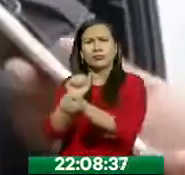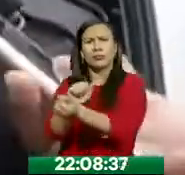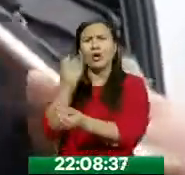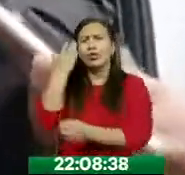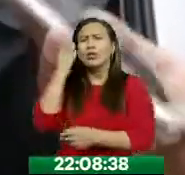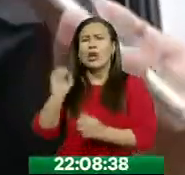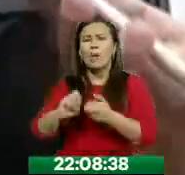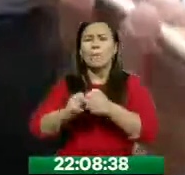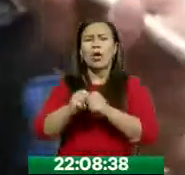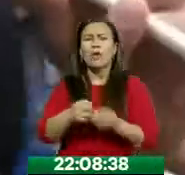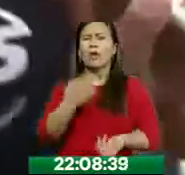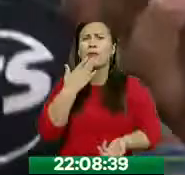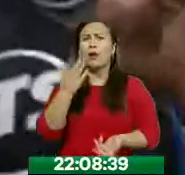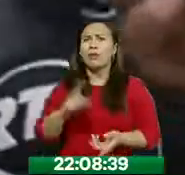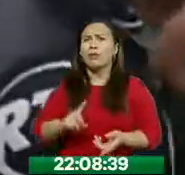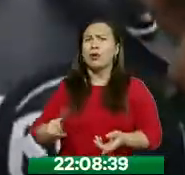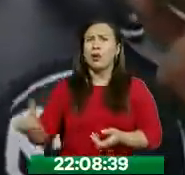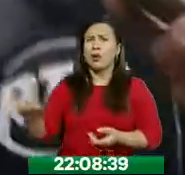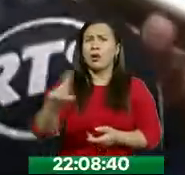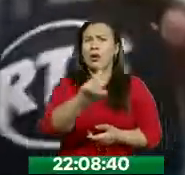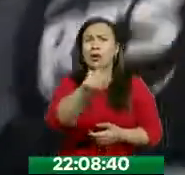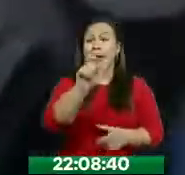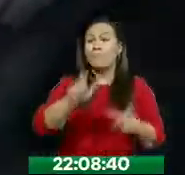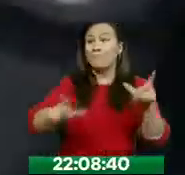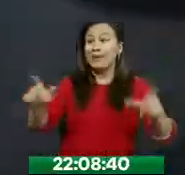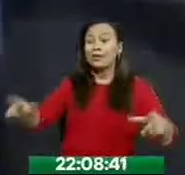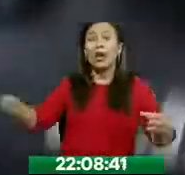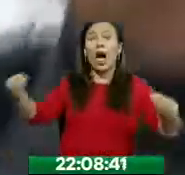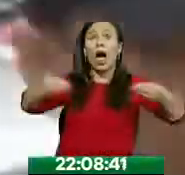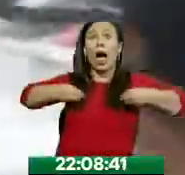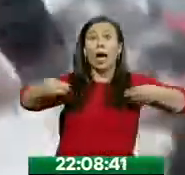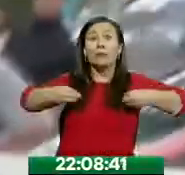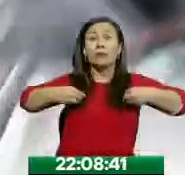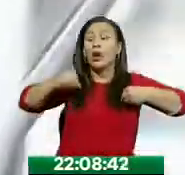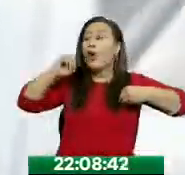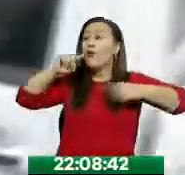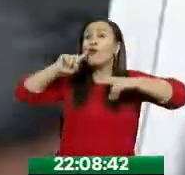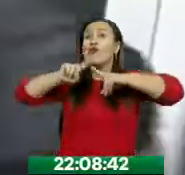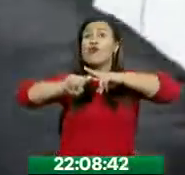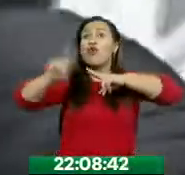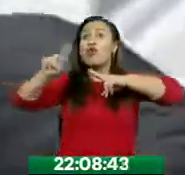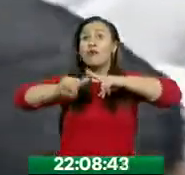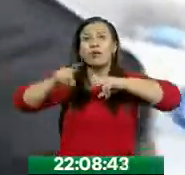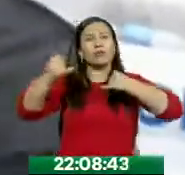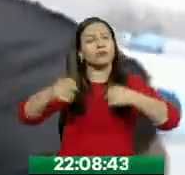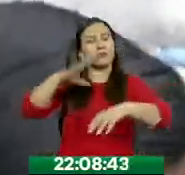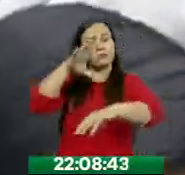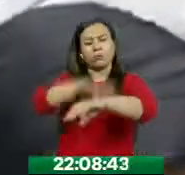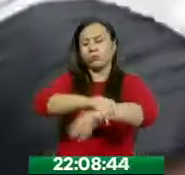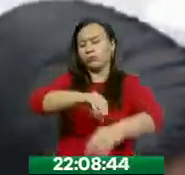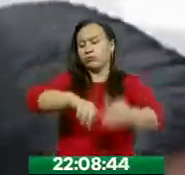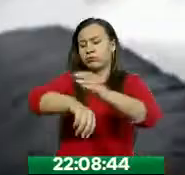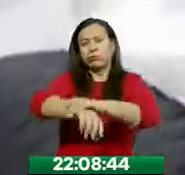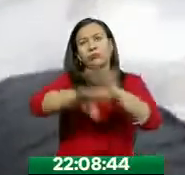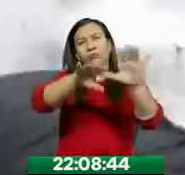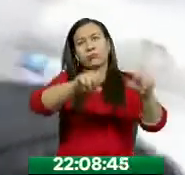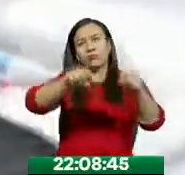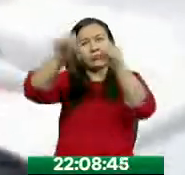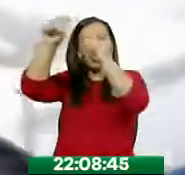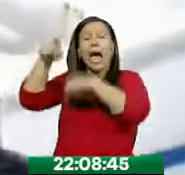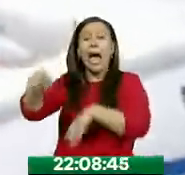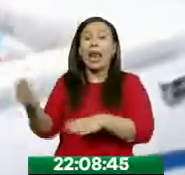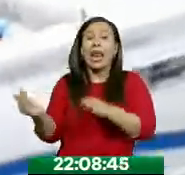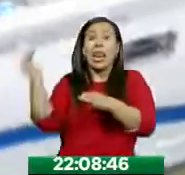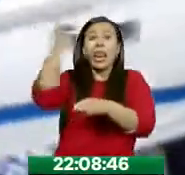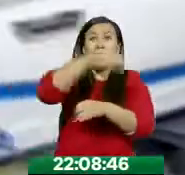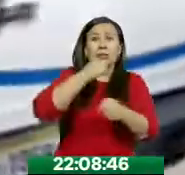sé qué causa, pero lo que nos avisaron las personas es que se estaba dando la fuga. Y logré interceptarlo esposado a la altura del río, cruzó al otro